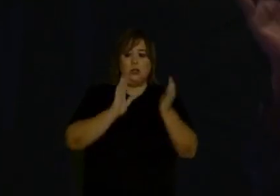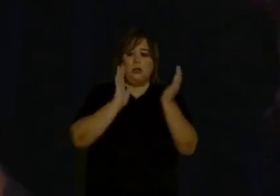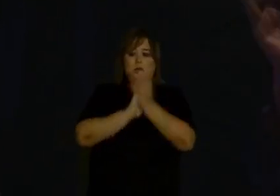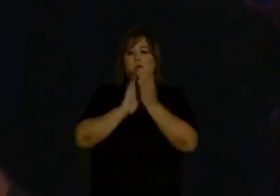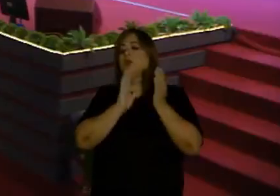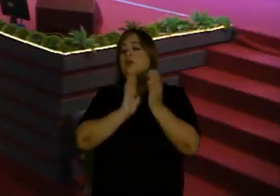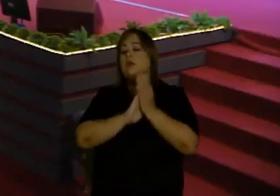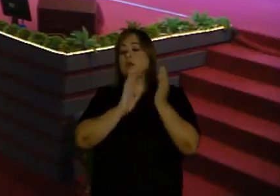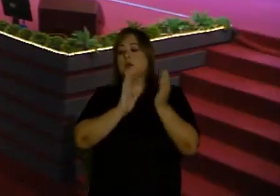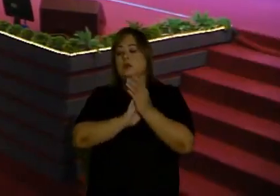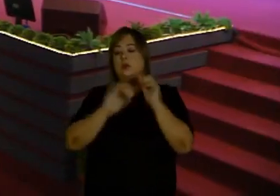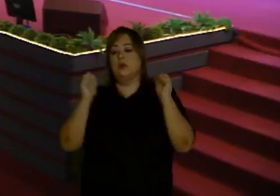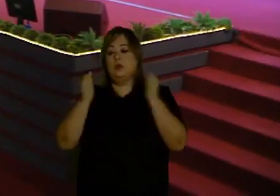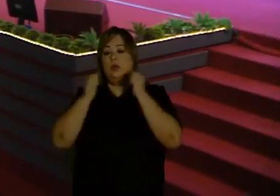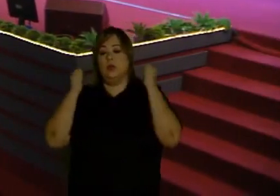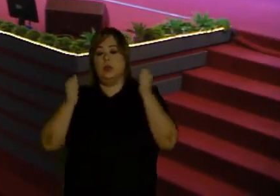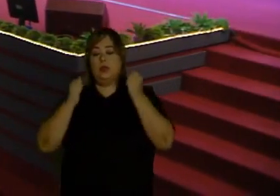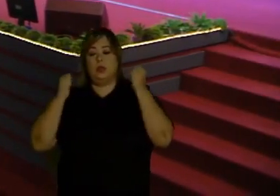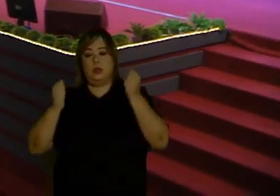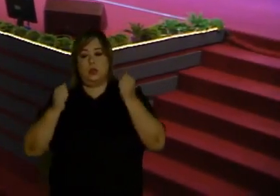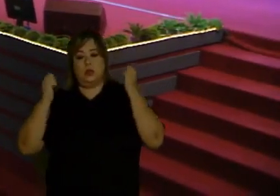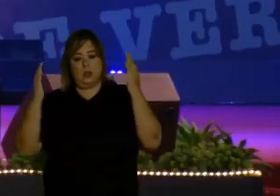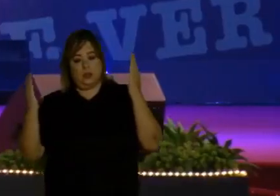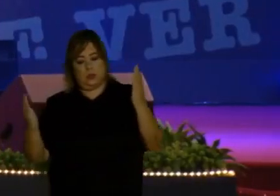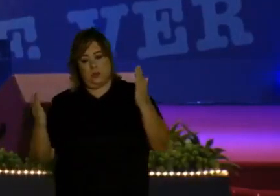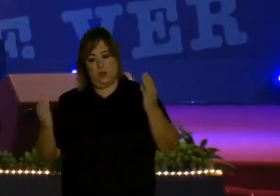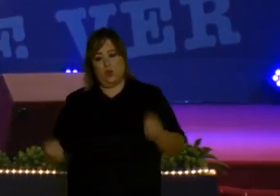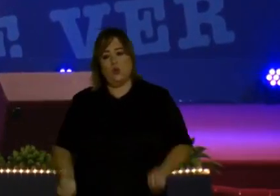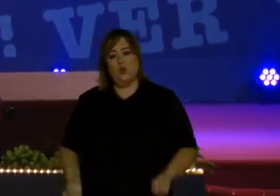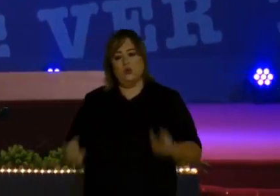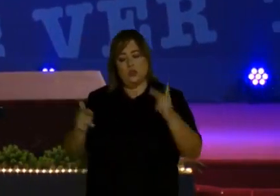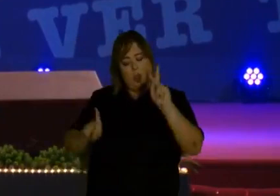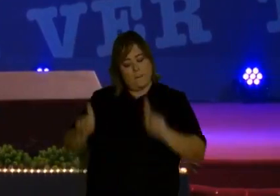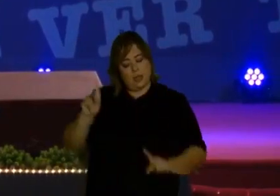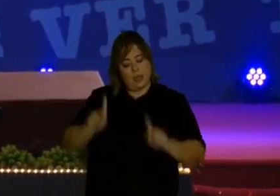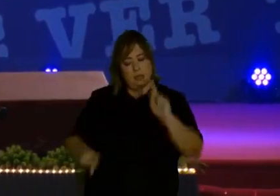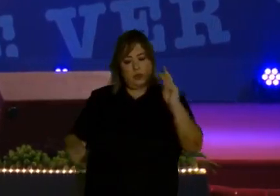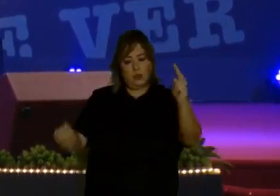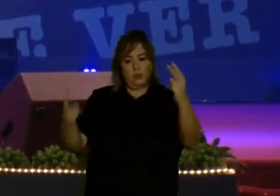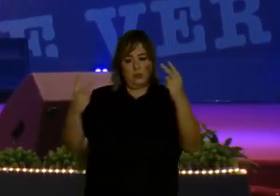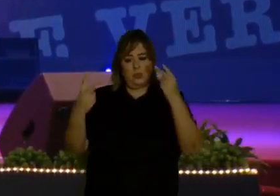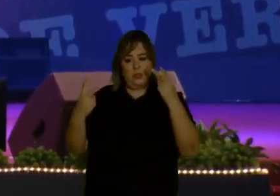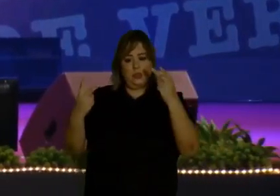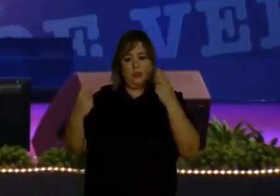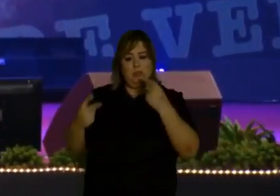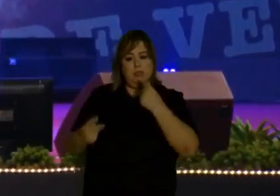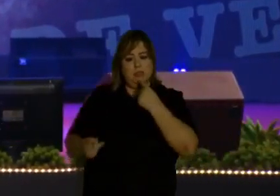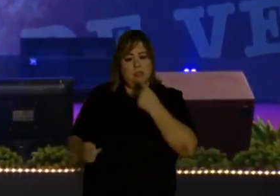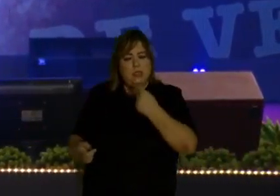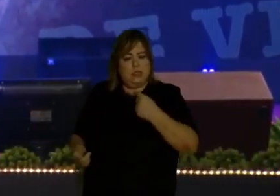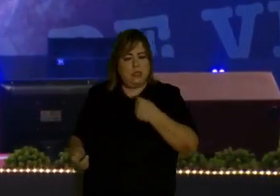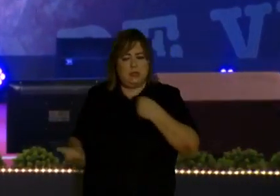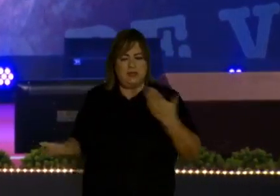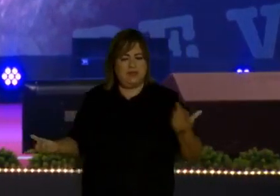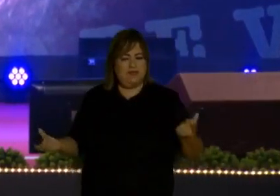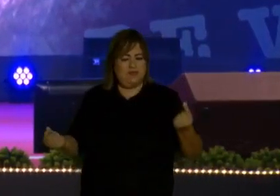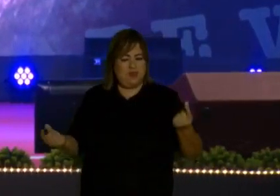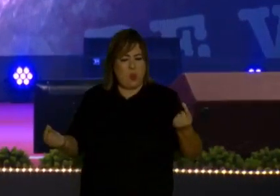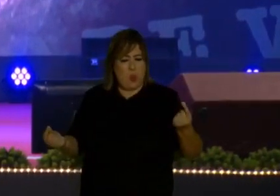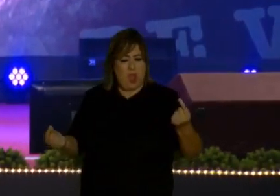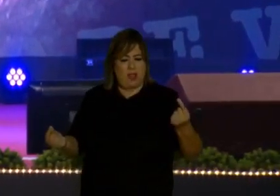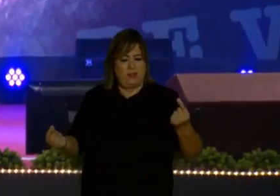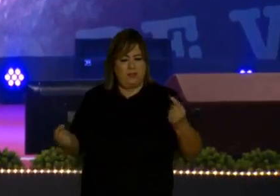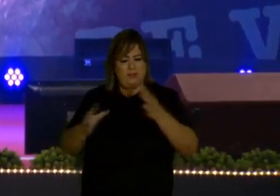Aleluya, aleluya. Hay mucha gente que me está viendo, pastores y líderes, que están diciendo, ¿habrá valido el esfuerzo? Pues